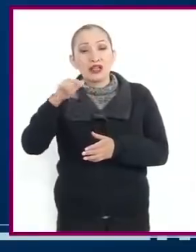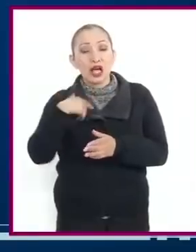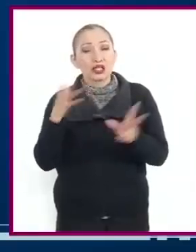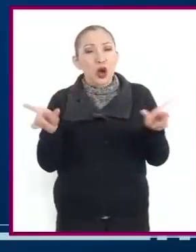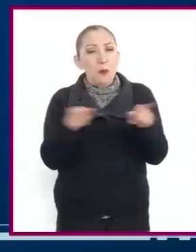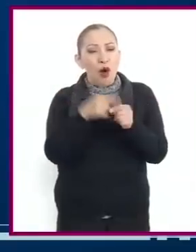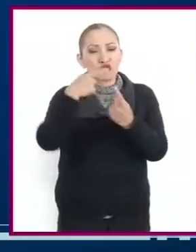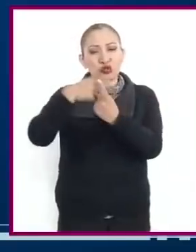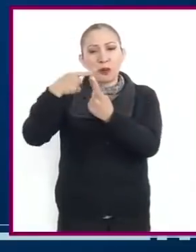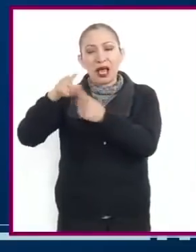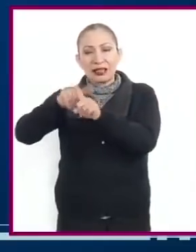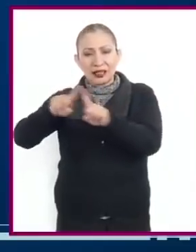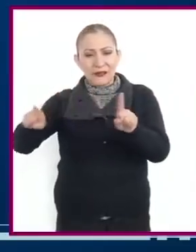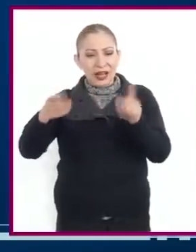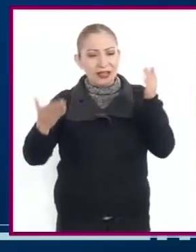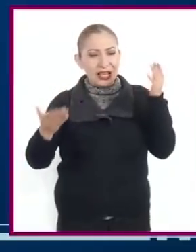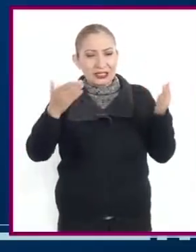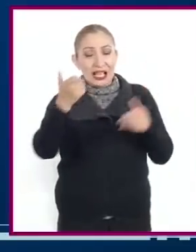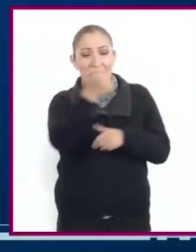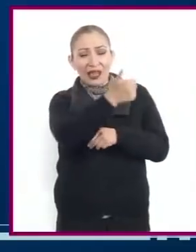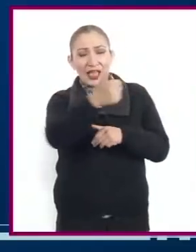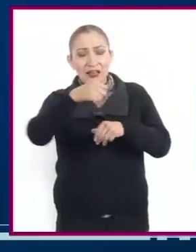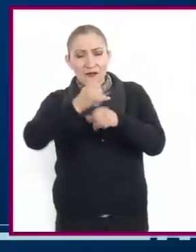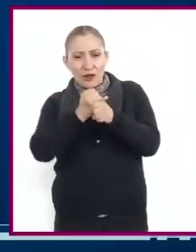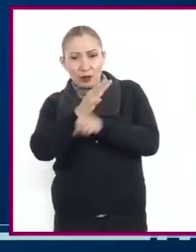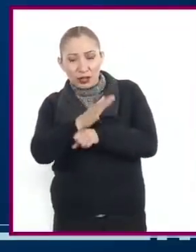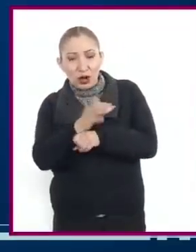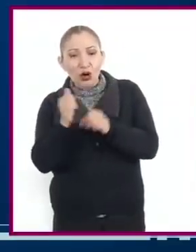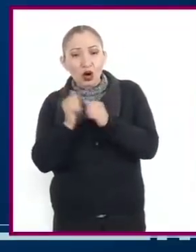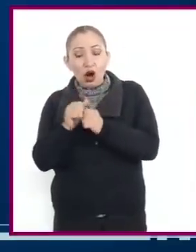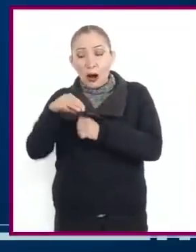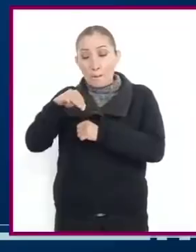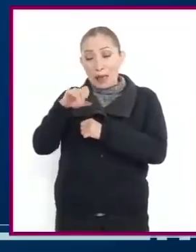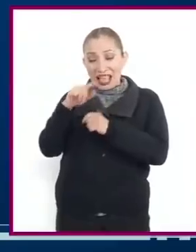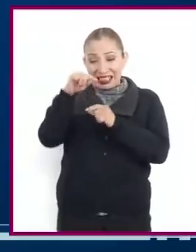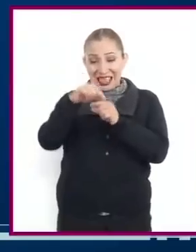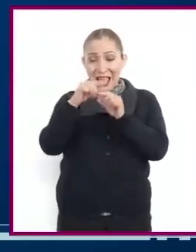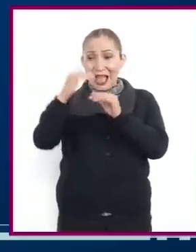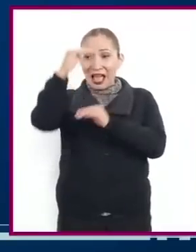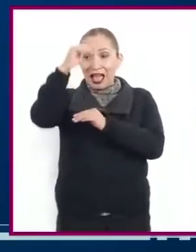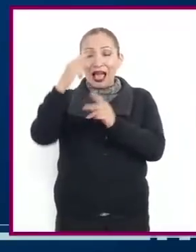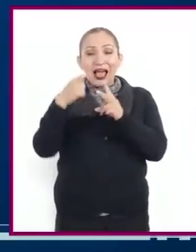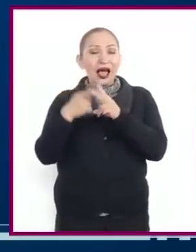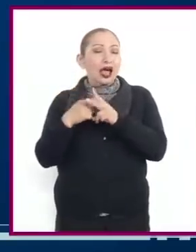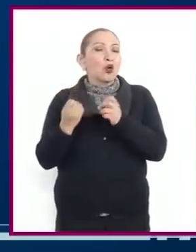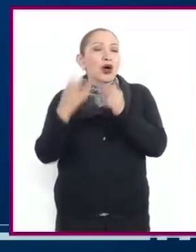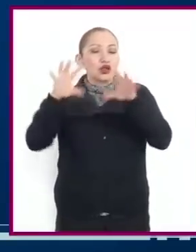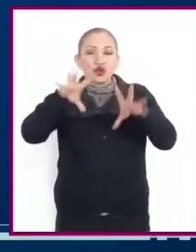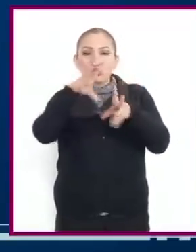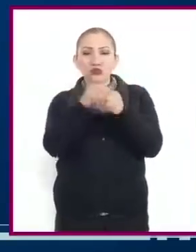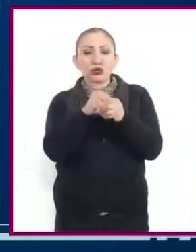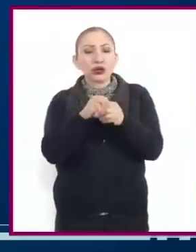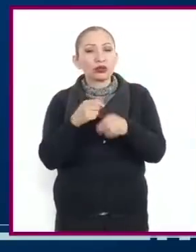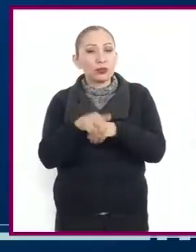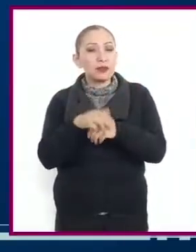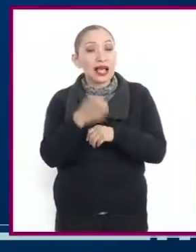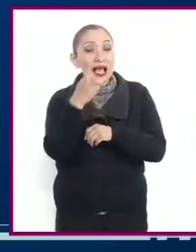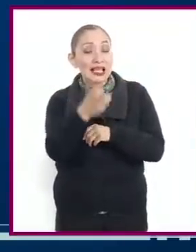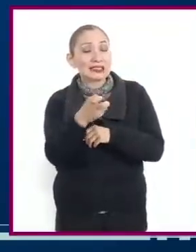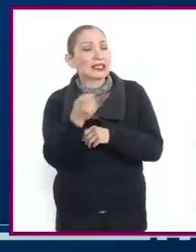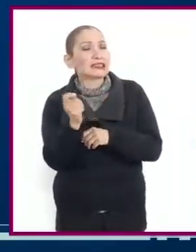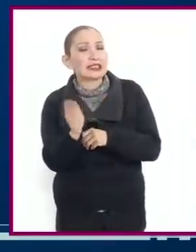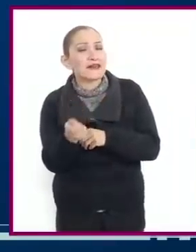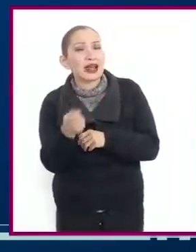valor absoluto de las diferencias de cada dato respecto de la media entre el número de datos. Este valor